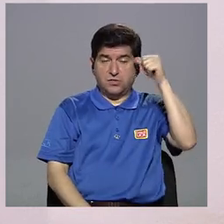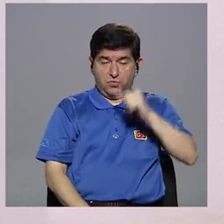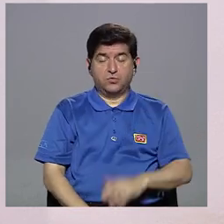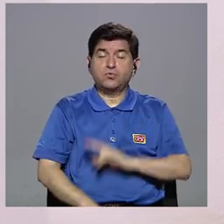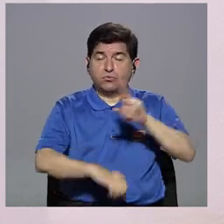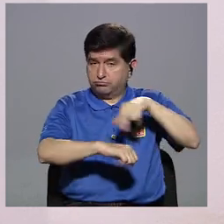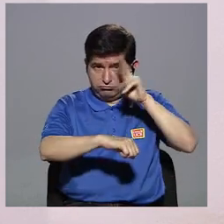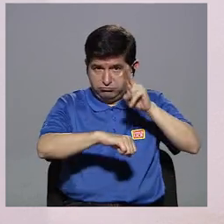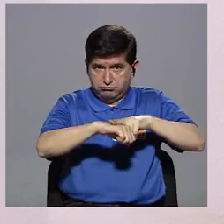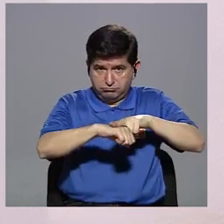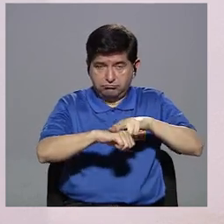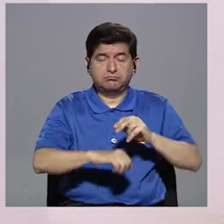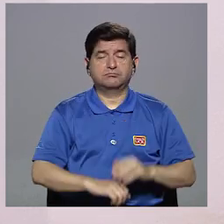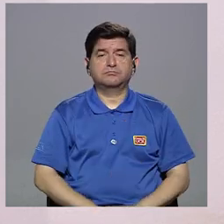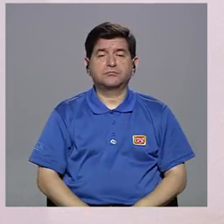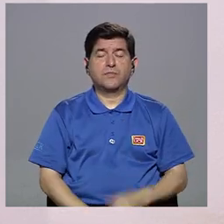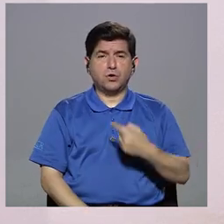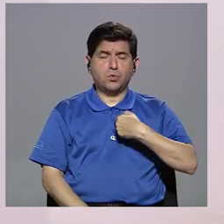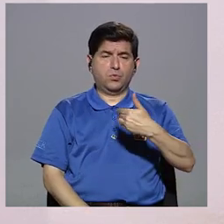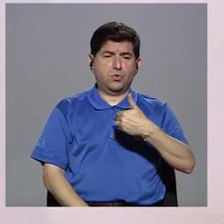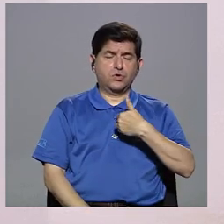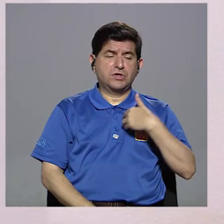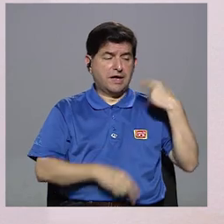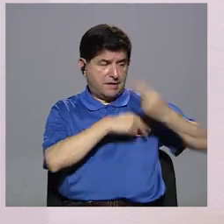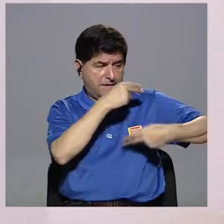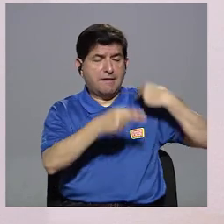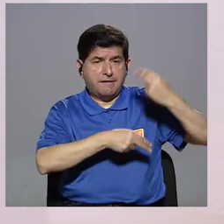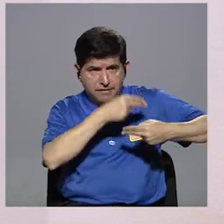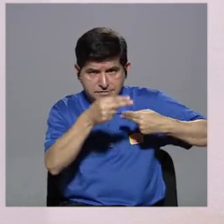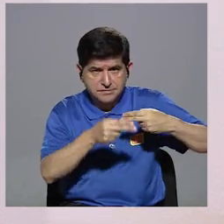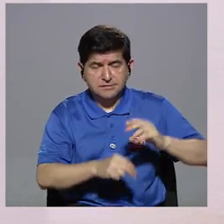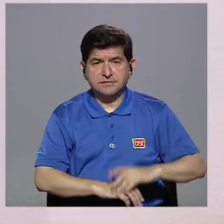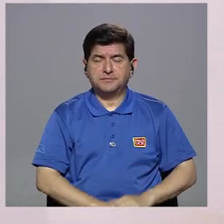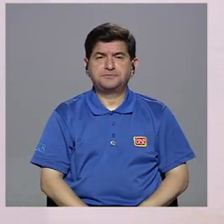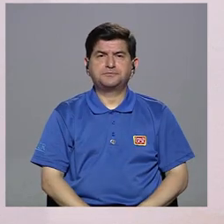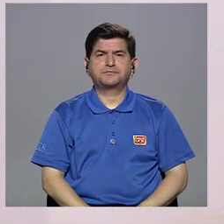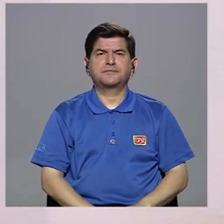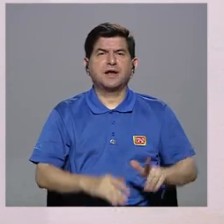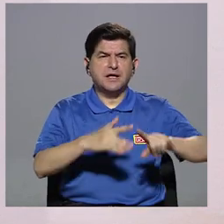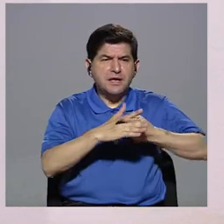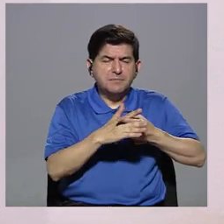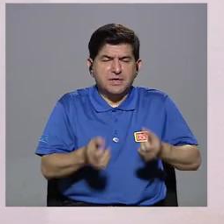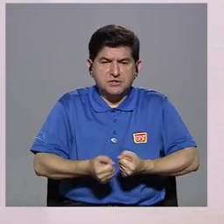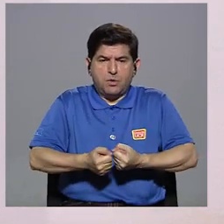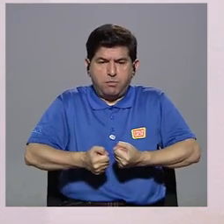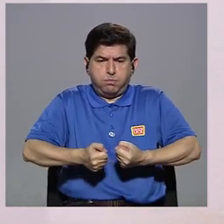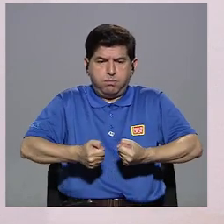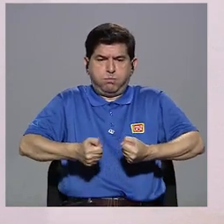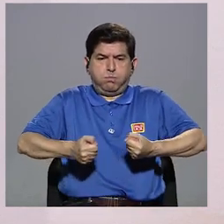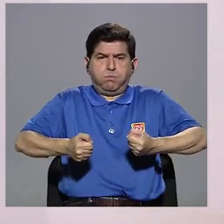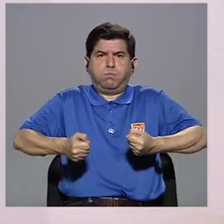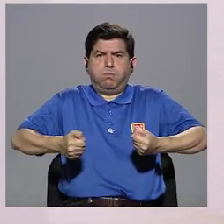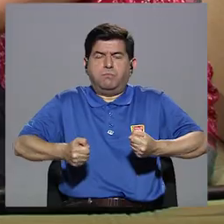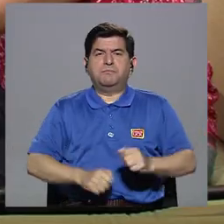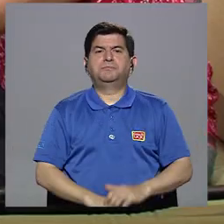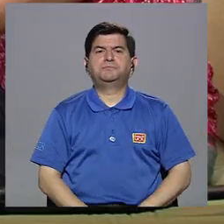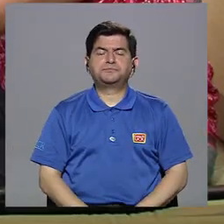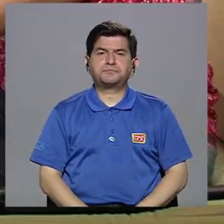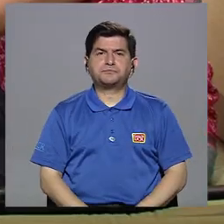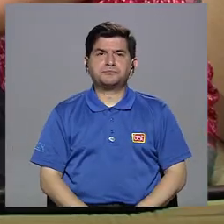la más común si uno tiene herencia entonces y comienza a subir de peso